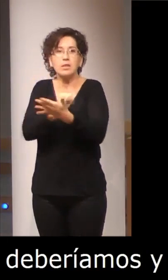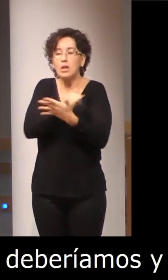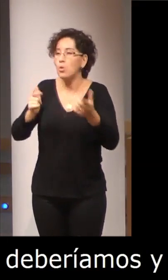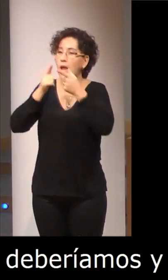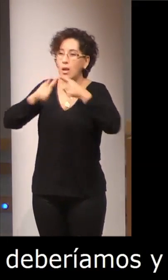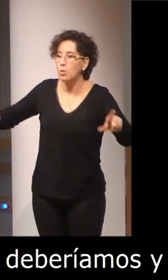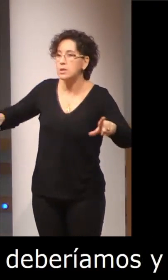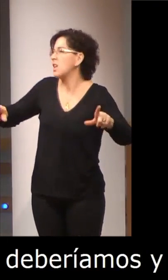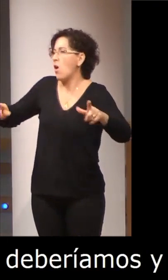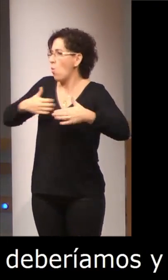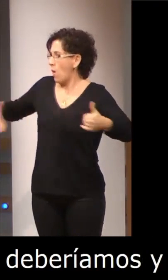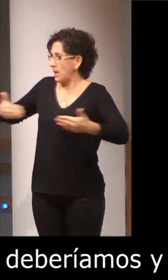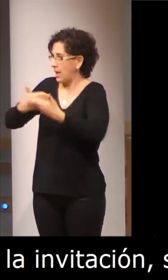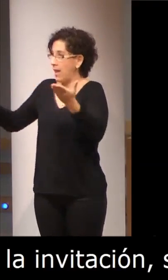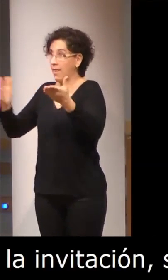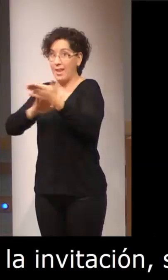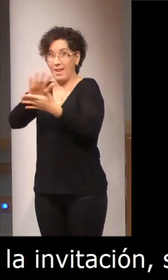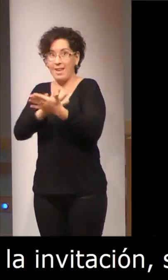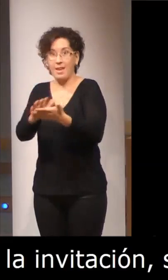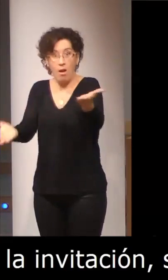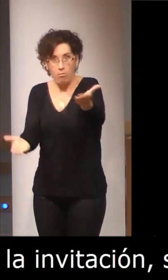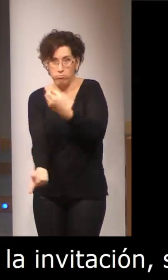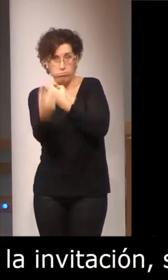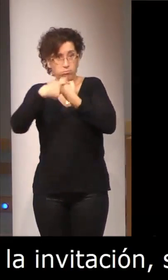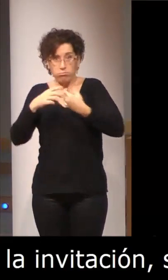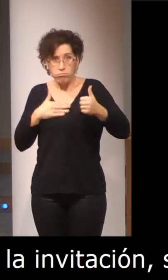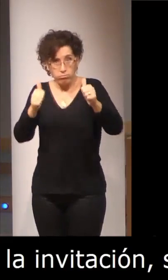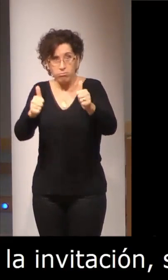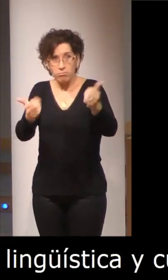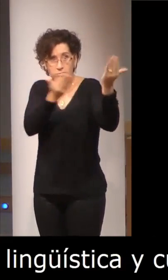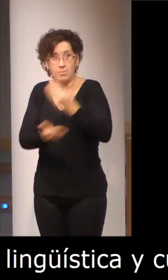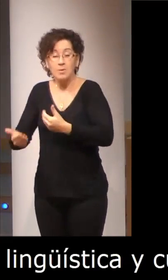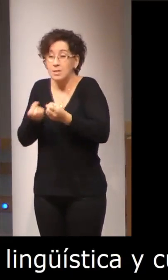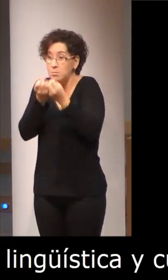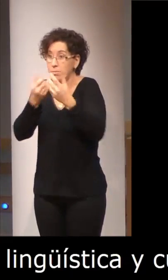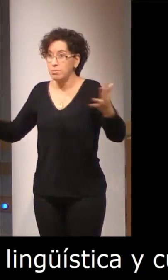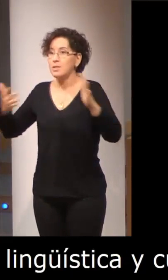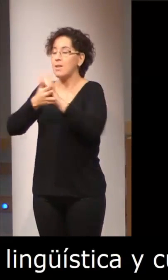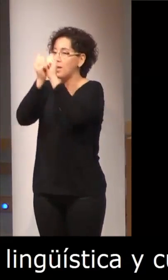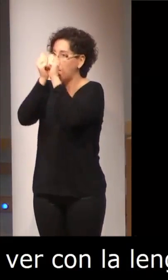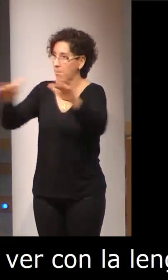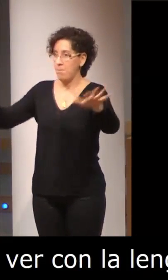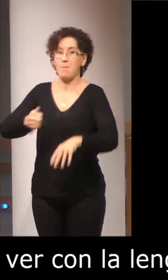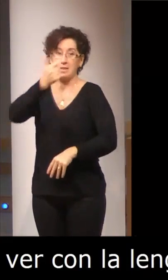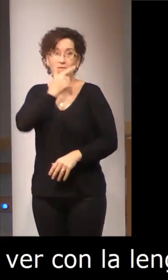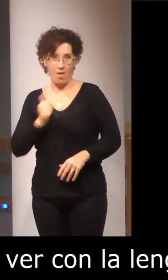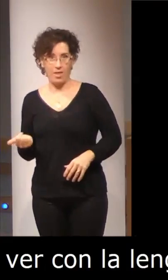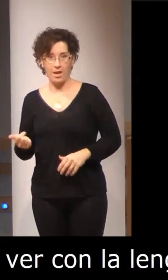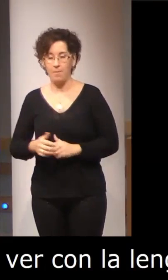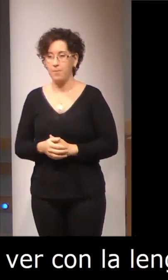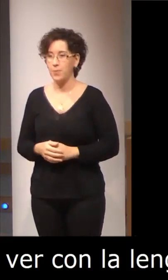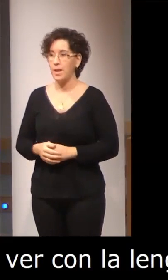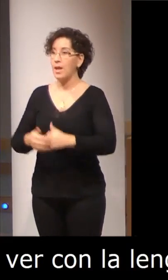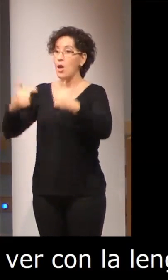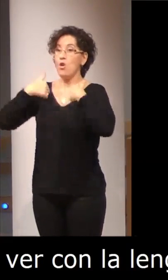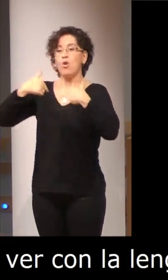la lengua de signos, por favor, que se incorporen a este proyecto, porque cuantos más seamos, más difusión le haremos. Yo, en cuanto